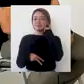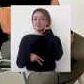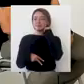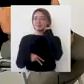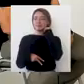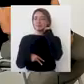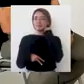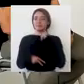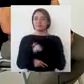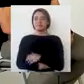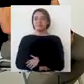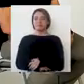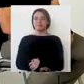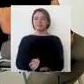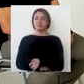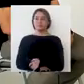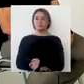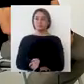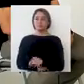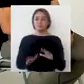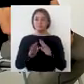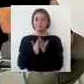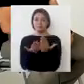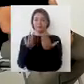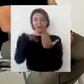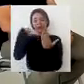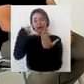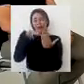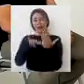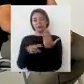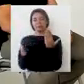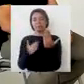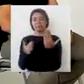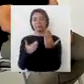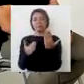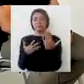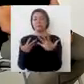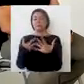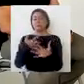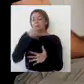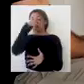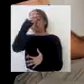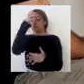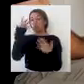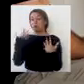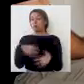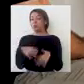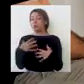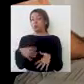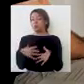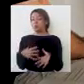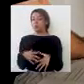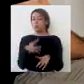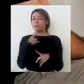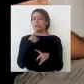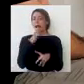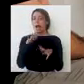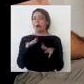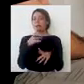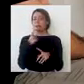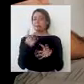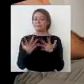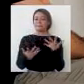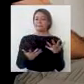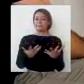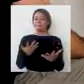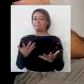porque entendamos que la lectura es algo mucho más complejo de lo que veníamos diciendo y pensando, tanto en las familias como en las escuelas.